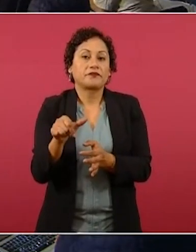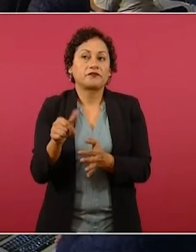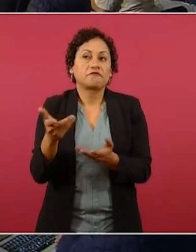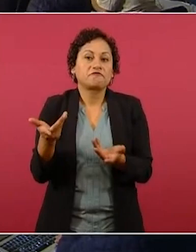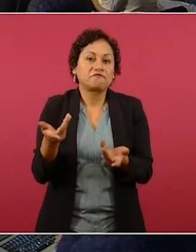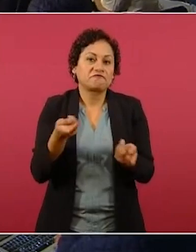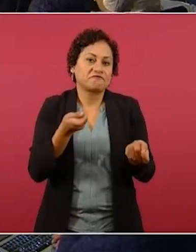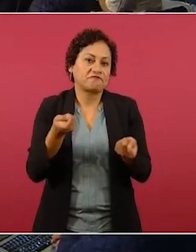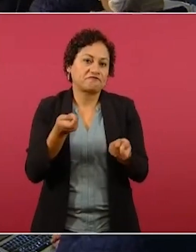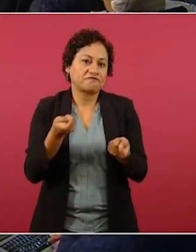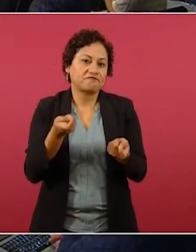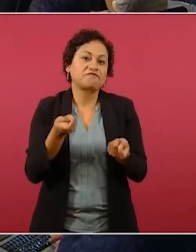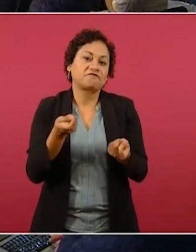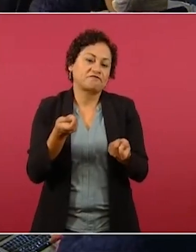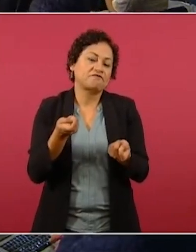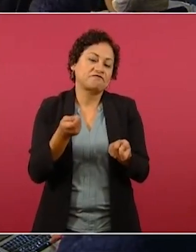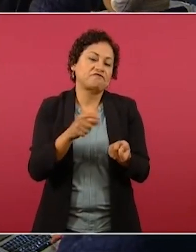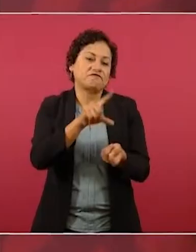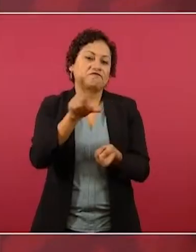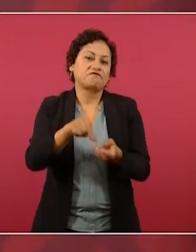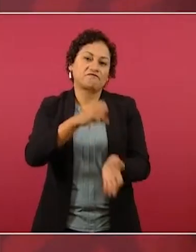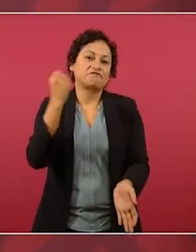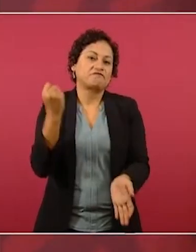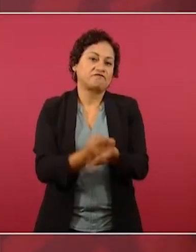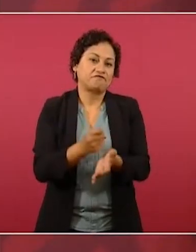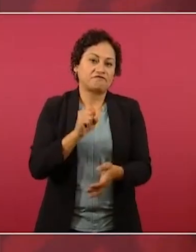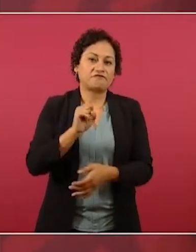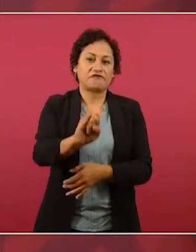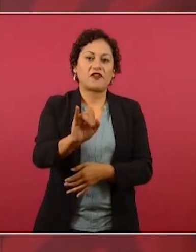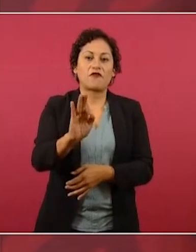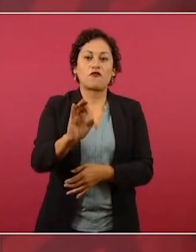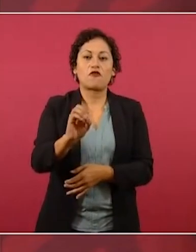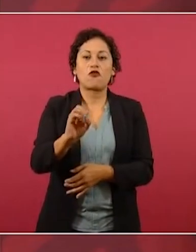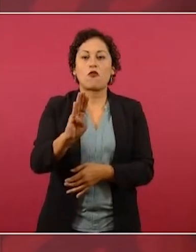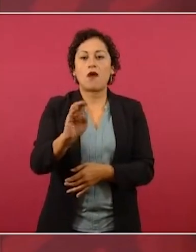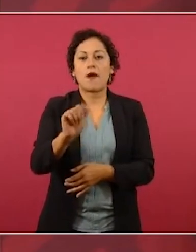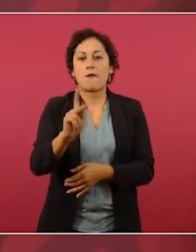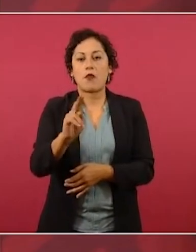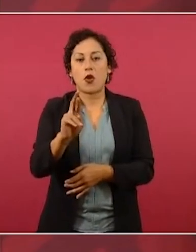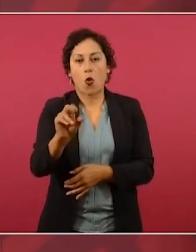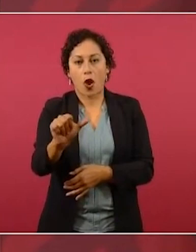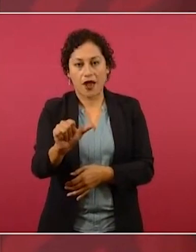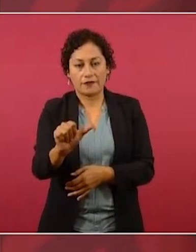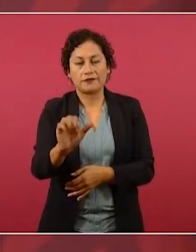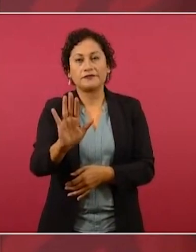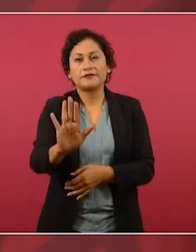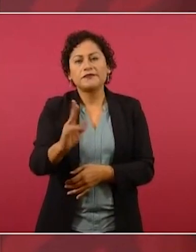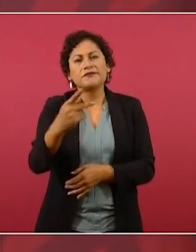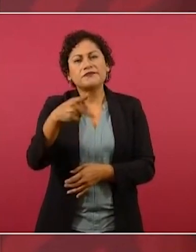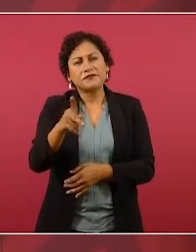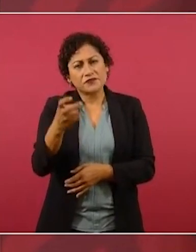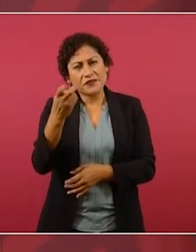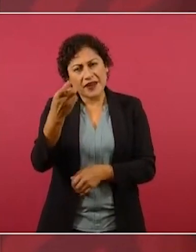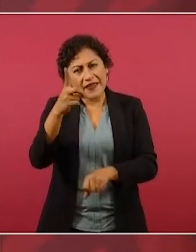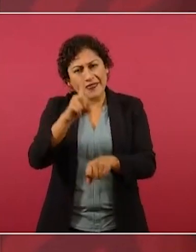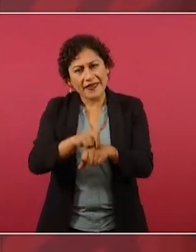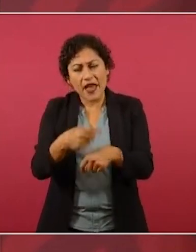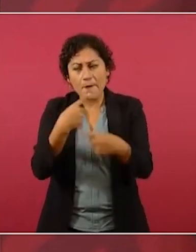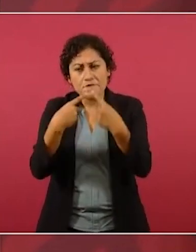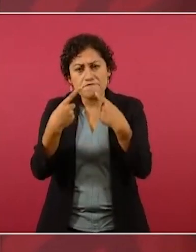y a aprobar el fue aprobado. Pero en ese debate, me acuerdo, lo